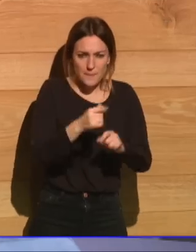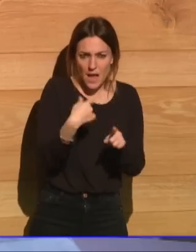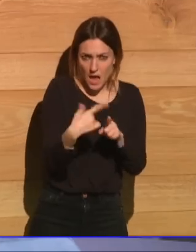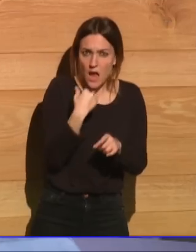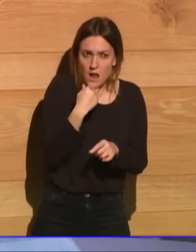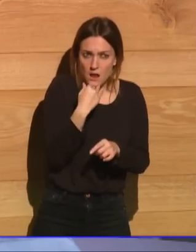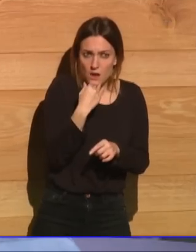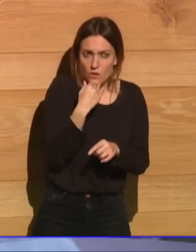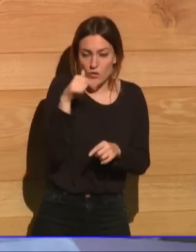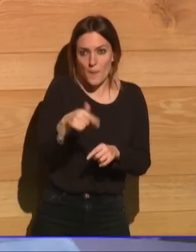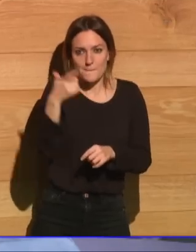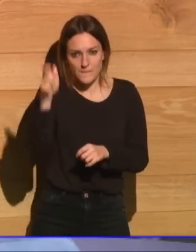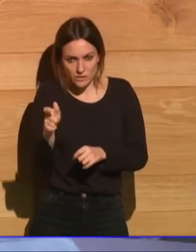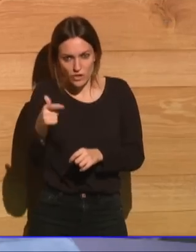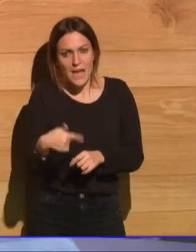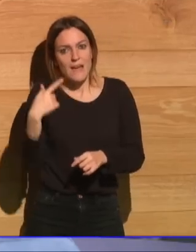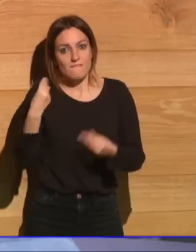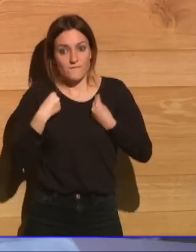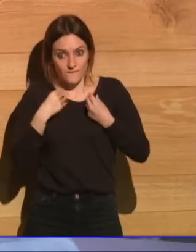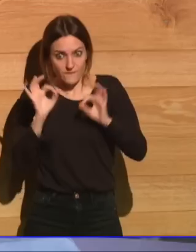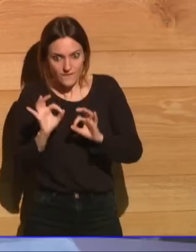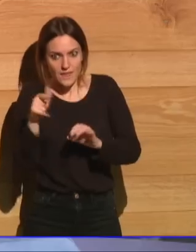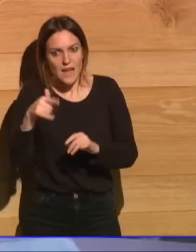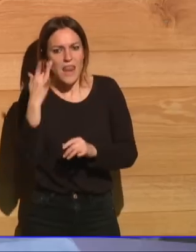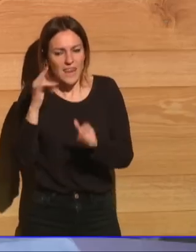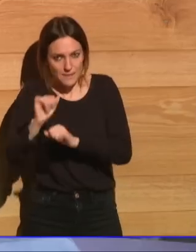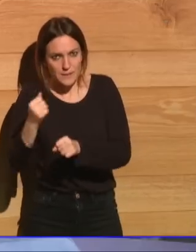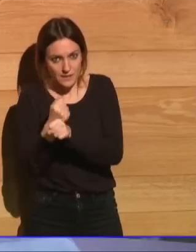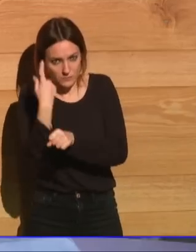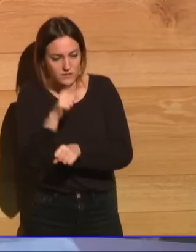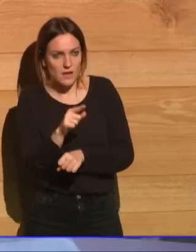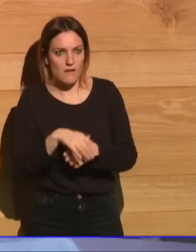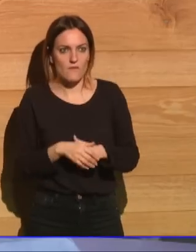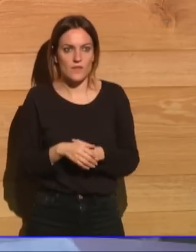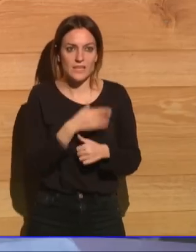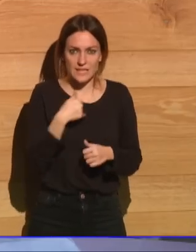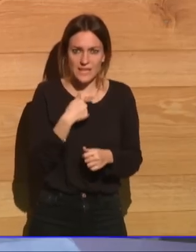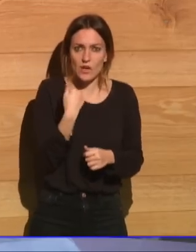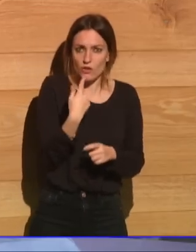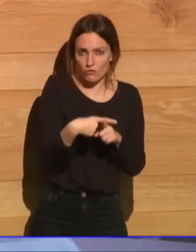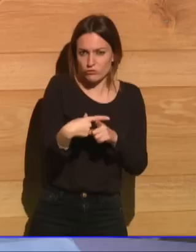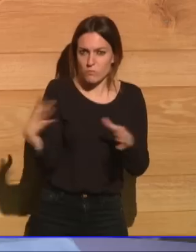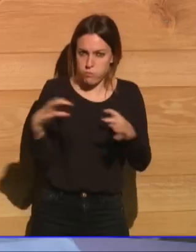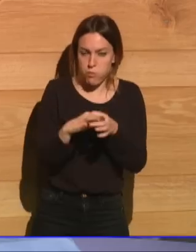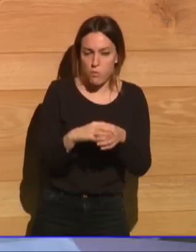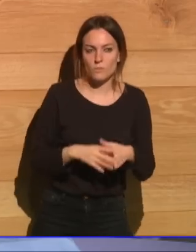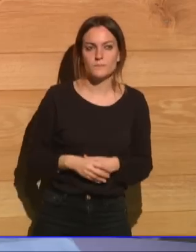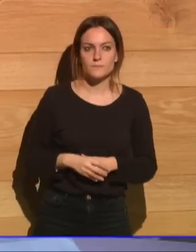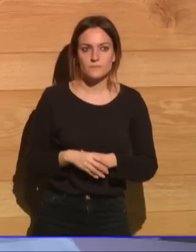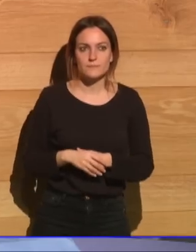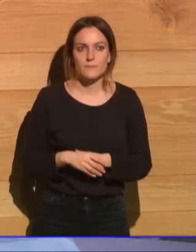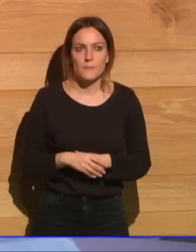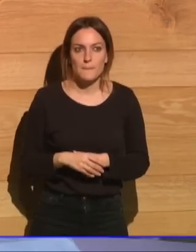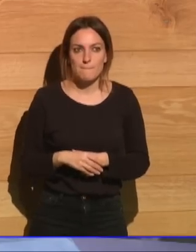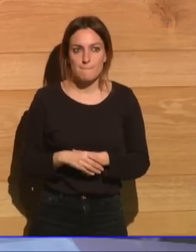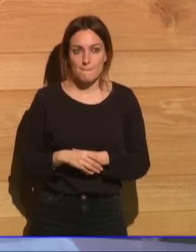cosas de la vida real porque quiere que reflejen eso. Y que da la impresión de que vienen de verdad del Spanish Harlem unos, o